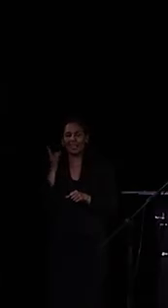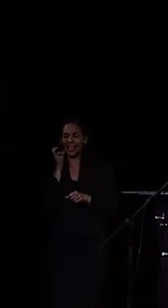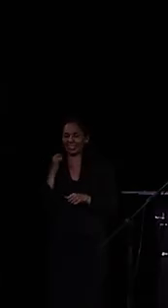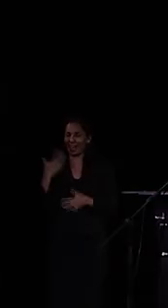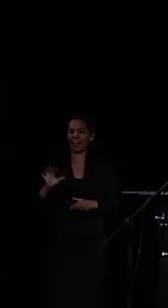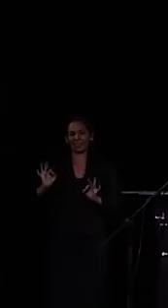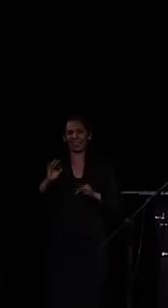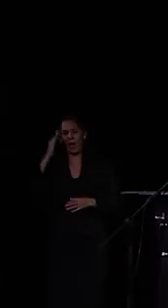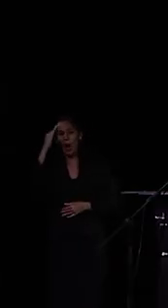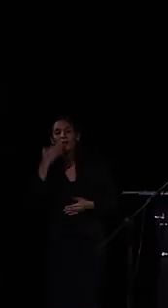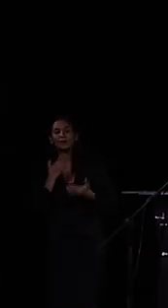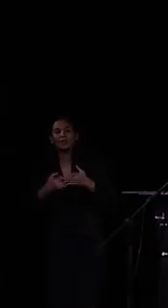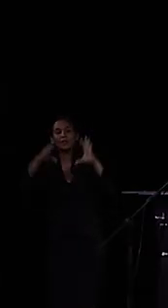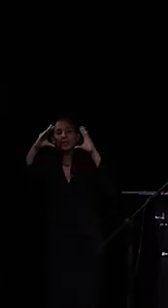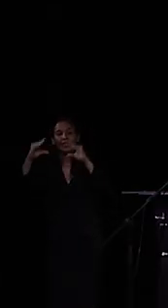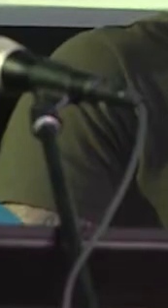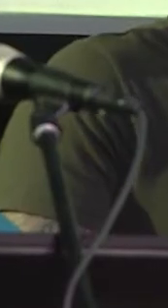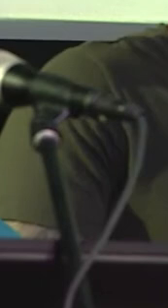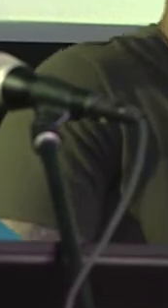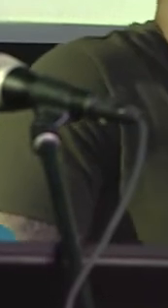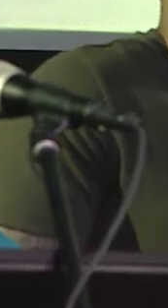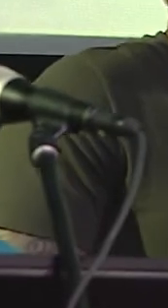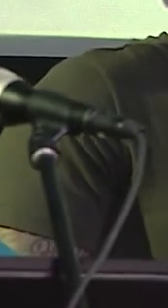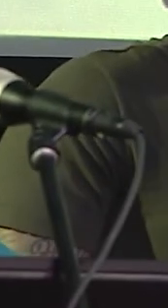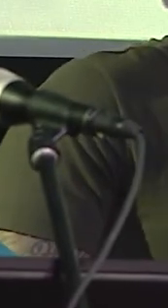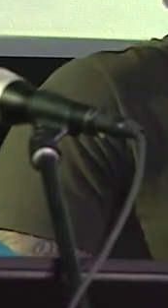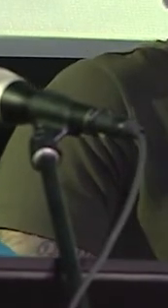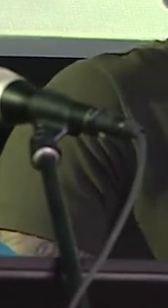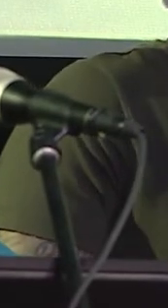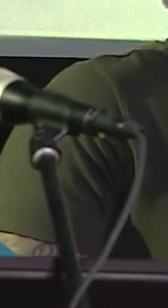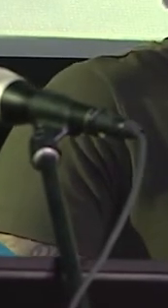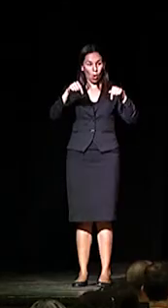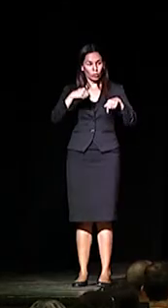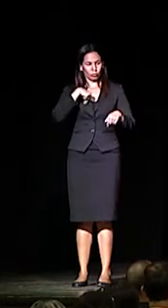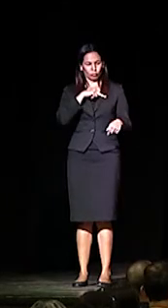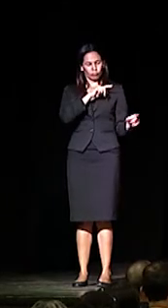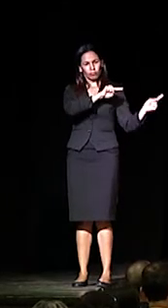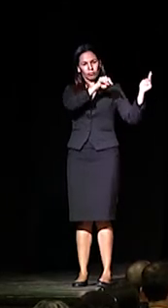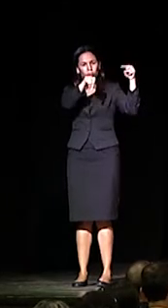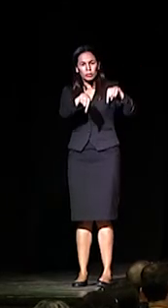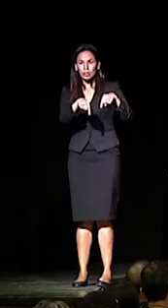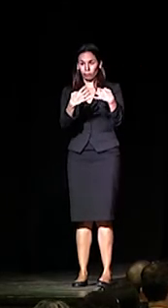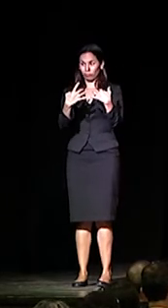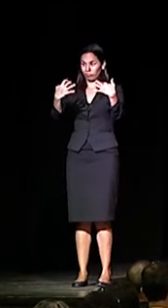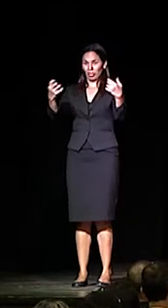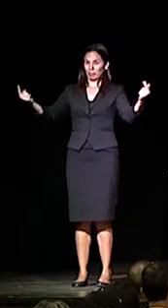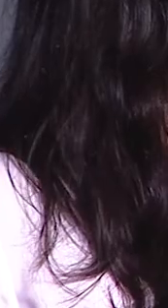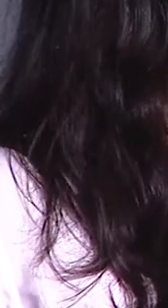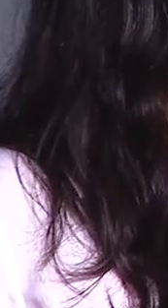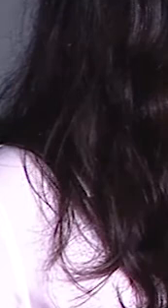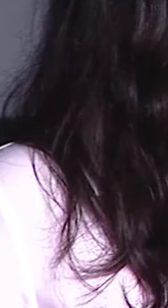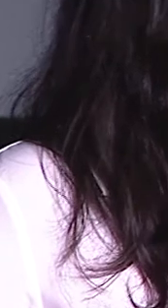discapacidad, dirigentes y profesionales involucrados al deporte expusieron casos de éxito y plantearon los retos para mejorar